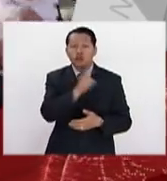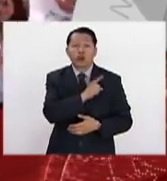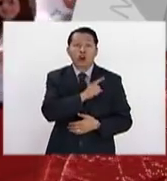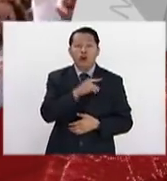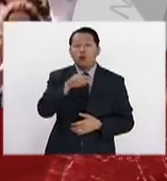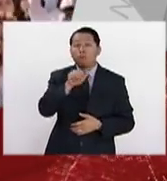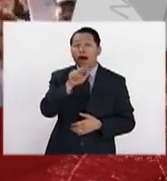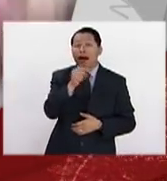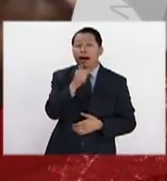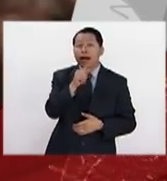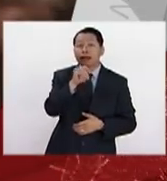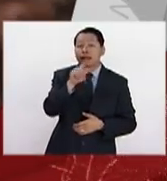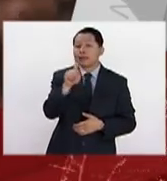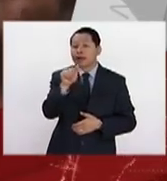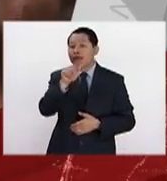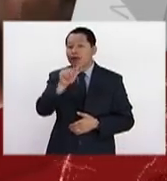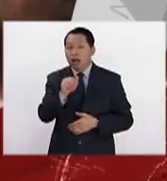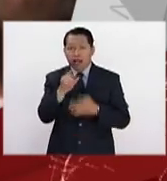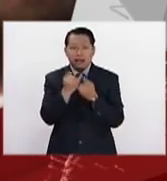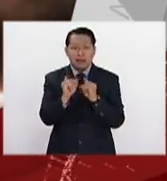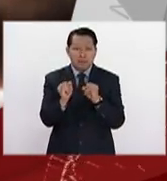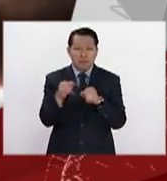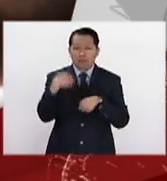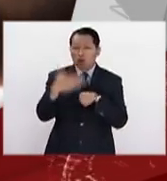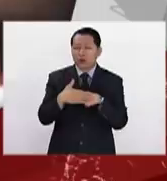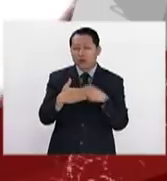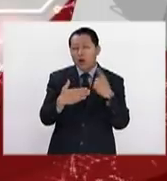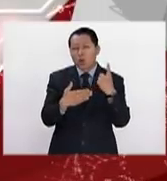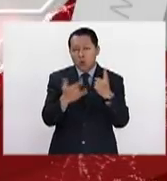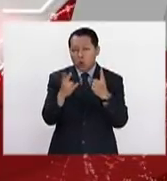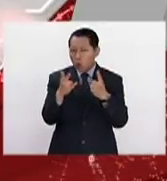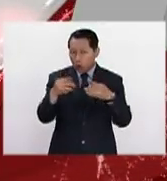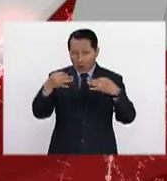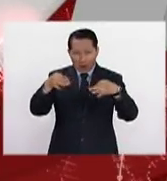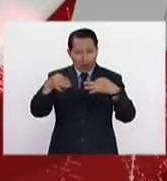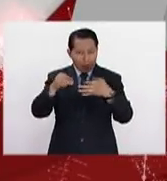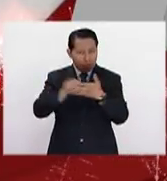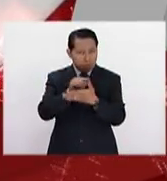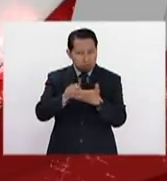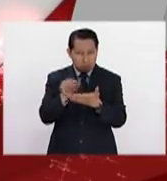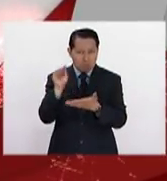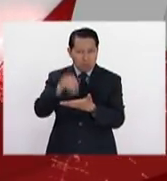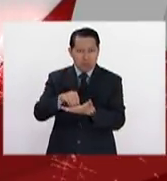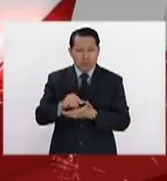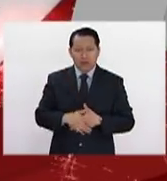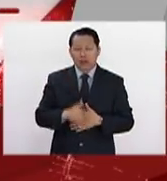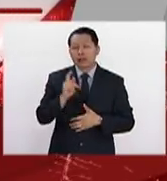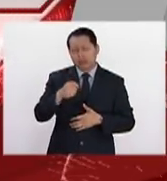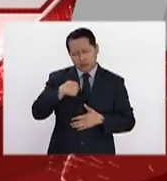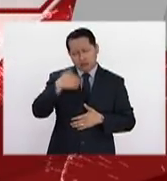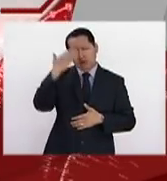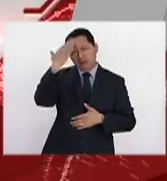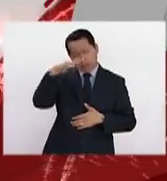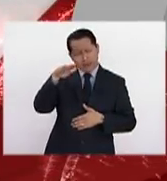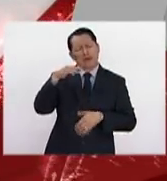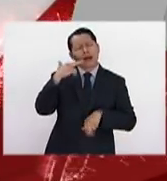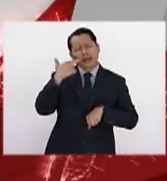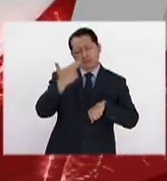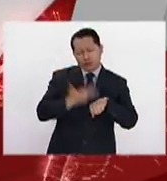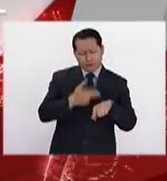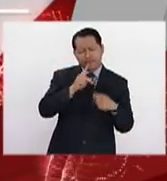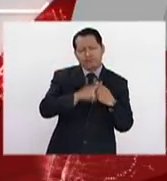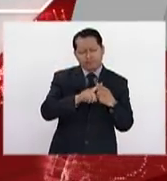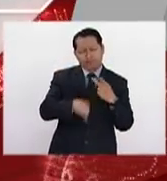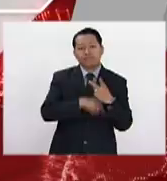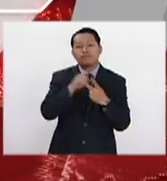como independiente en la boleta el próximo 1 de julio. Estoy consciente de la responsabilidad por un lado y del